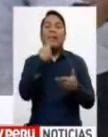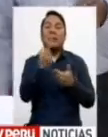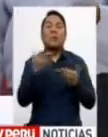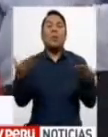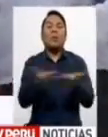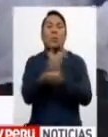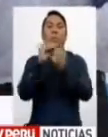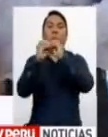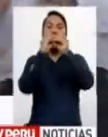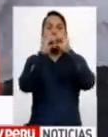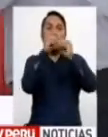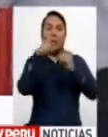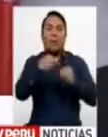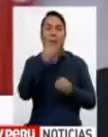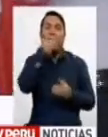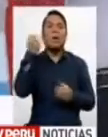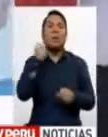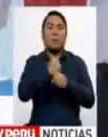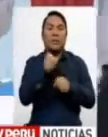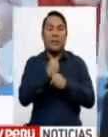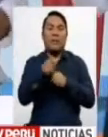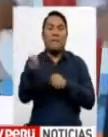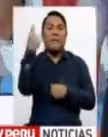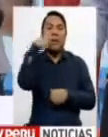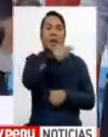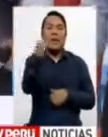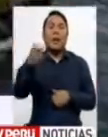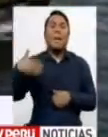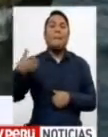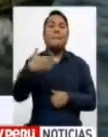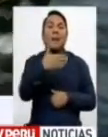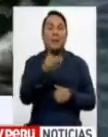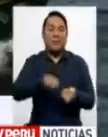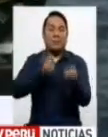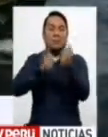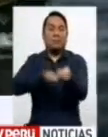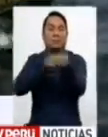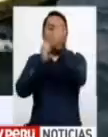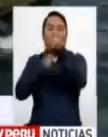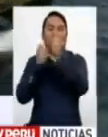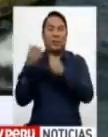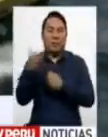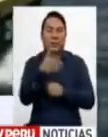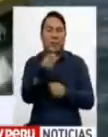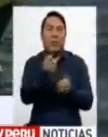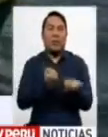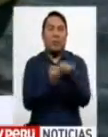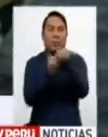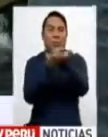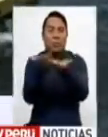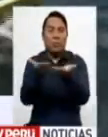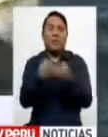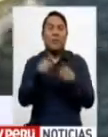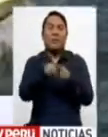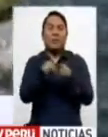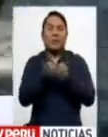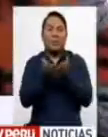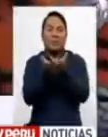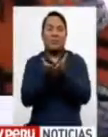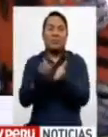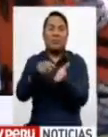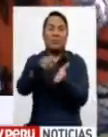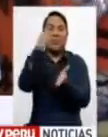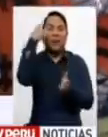histórica caleta para un mejor trabajo de los pescadores artesanales. Minutos más tarde, los ministros llegaron hasta Islilla, en la